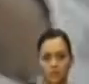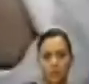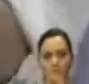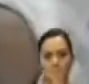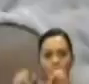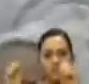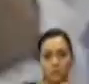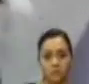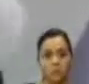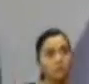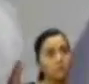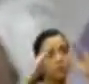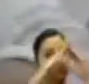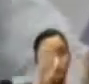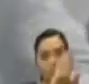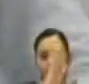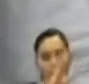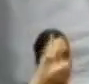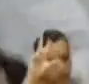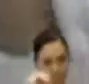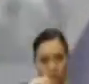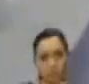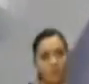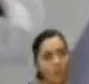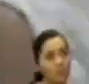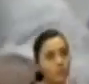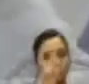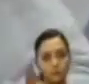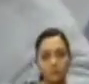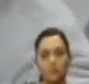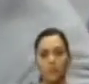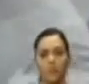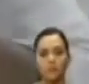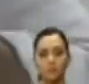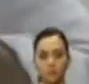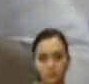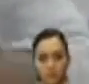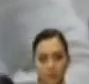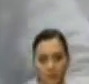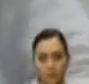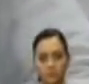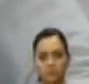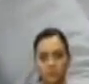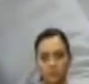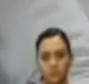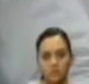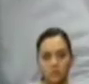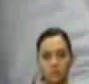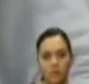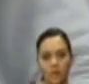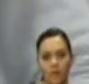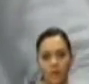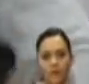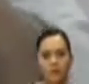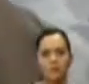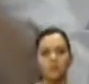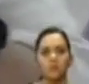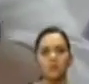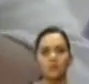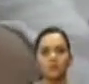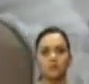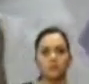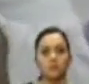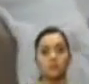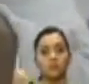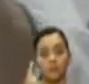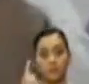O de Florida Norte, de agua potable, alcantarillado, que no debe nosotros manejar la educación como es nuestro deber y nuestra responsabilidad. Entonces, solo ahora